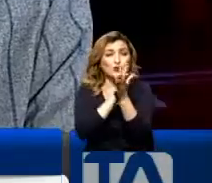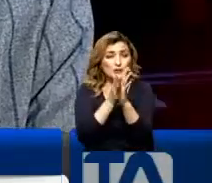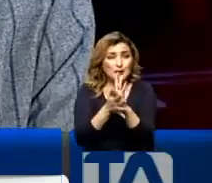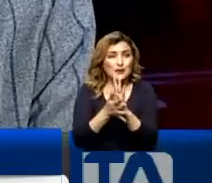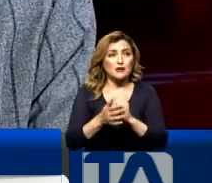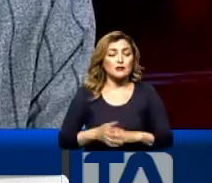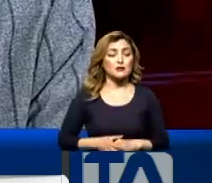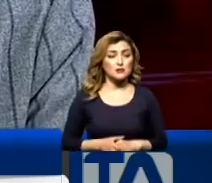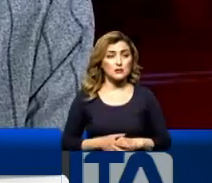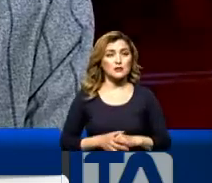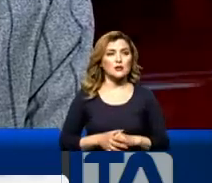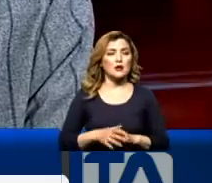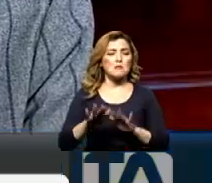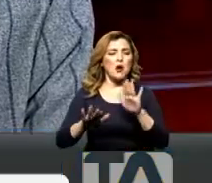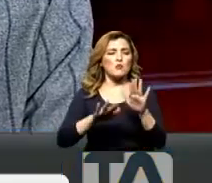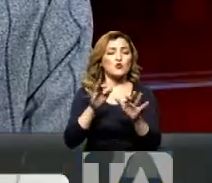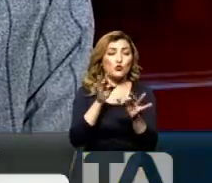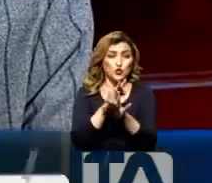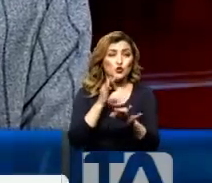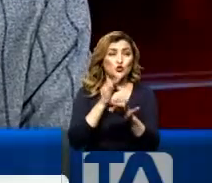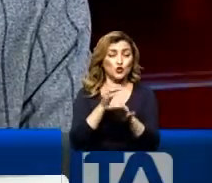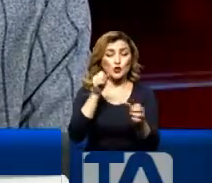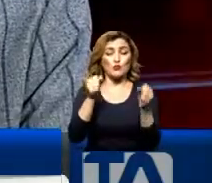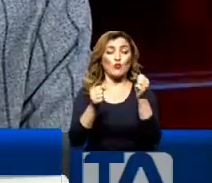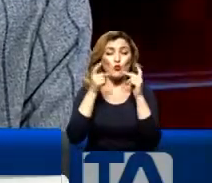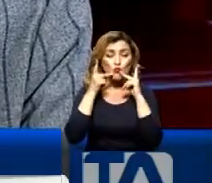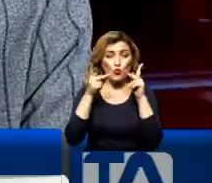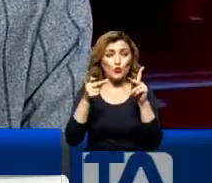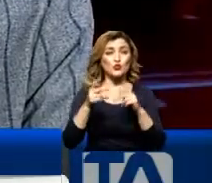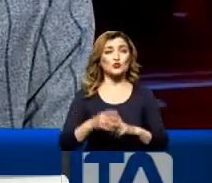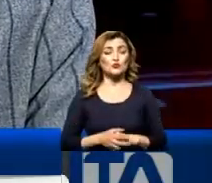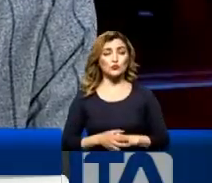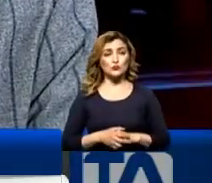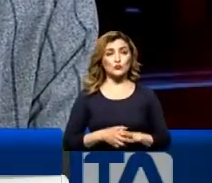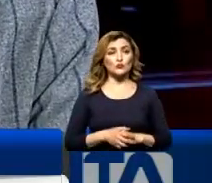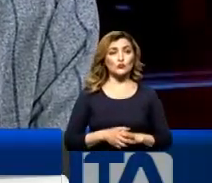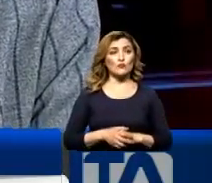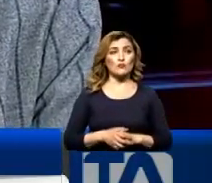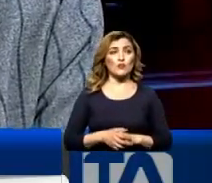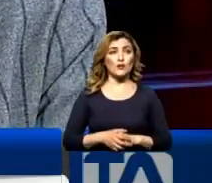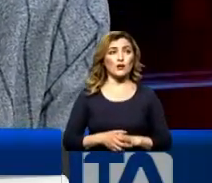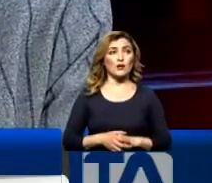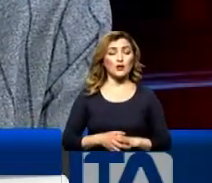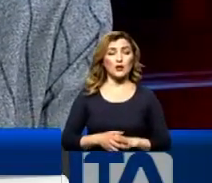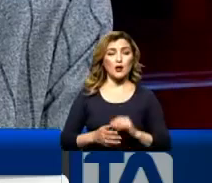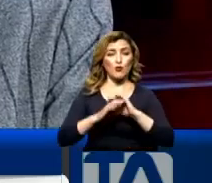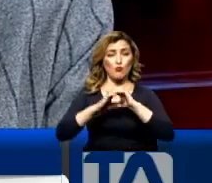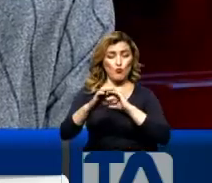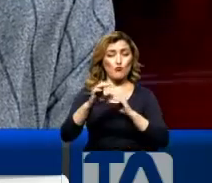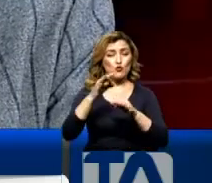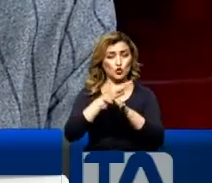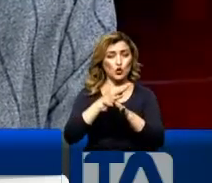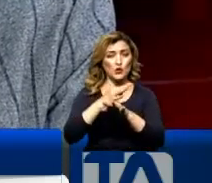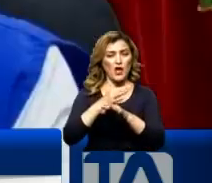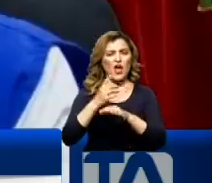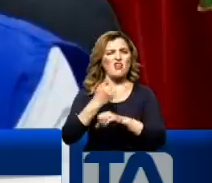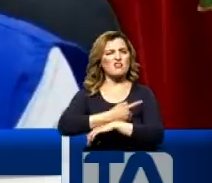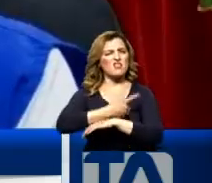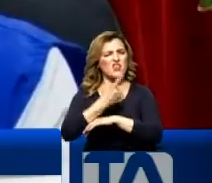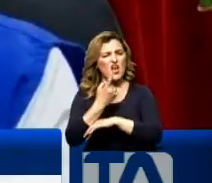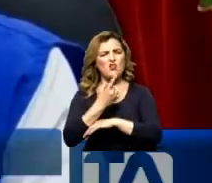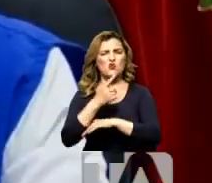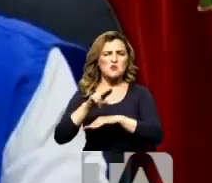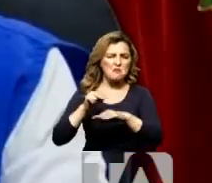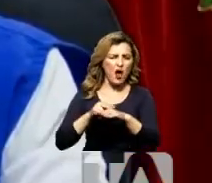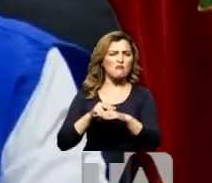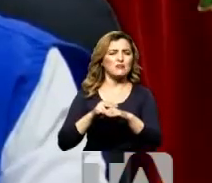Vamos a tener un mínimo funcionando de transporte público, un mínimo, el 10% de lo que funciona en un día normal. A